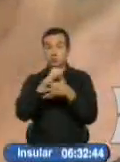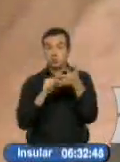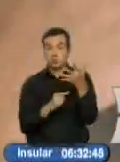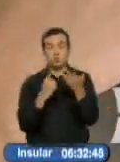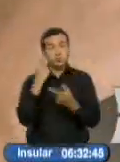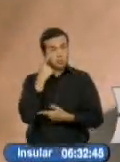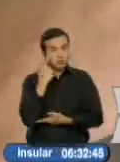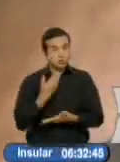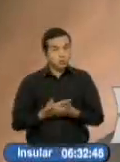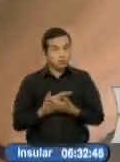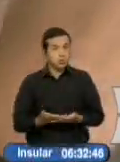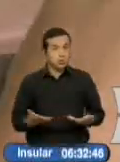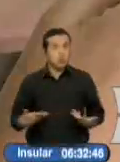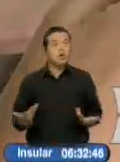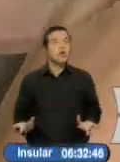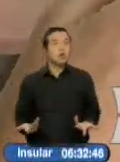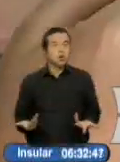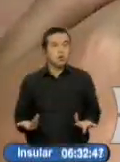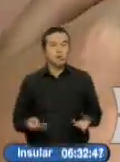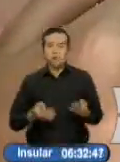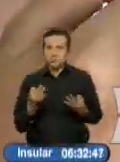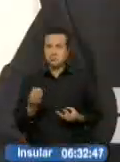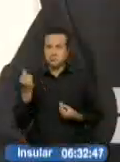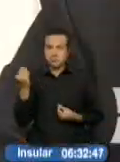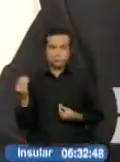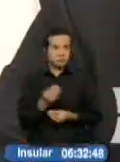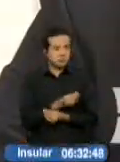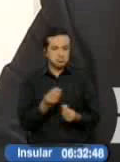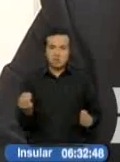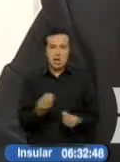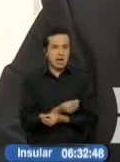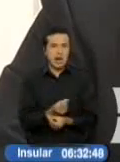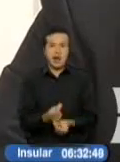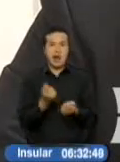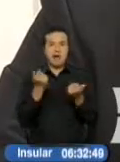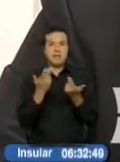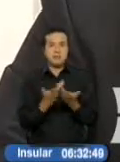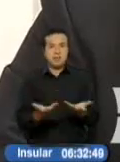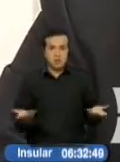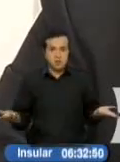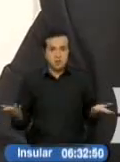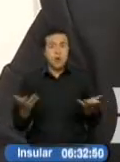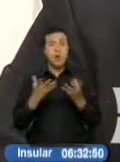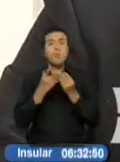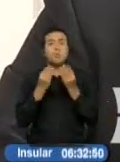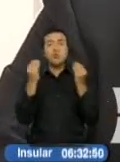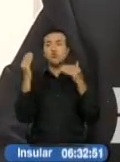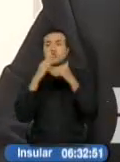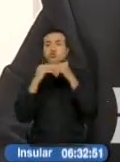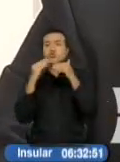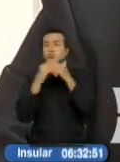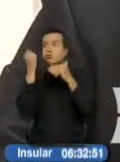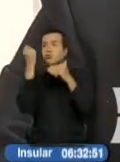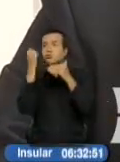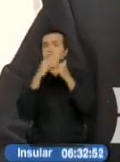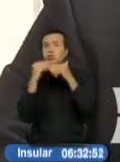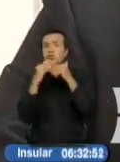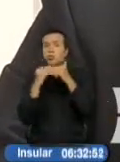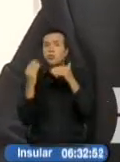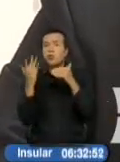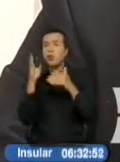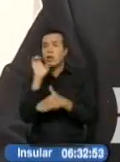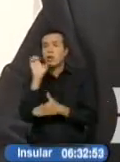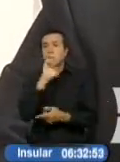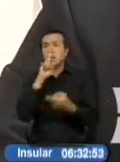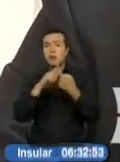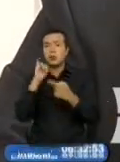que demuestra ser una manera de mover dinero de manera eficiente. El volumen, la cantidad de dólares que se han transaccionado de enero a